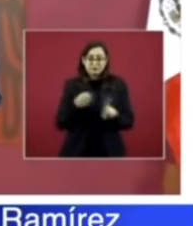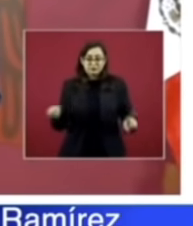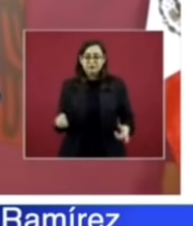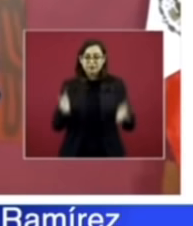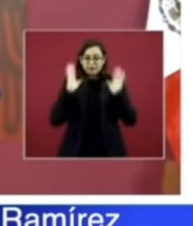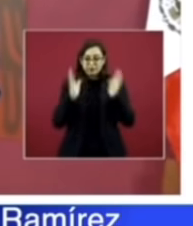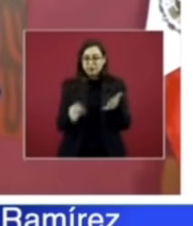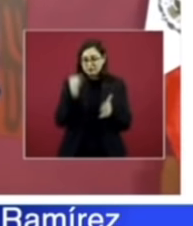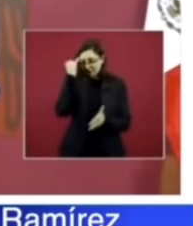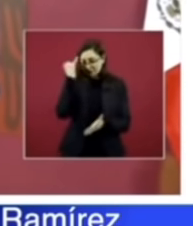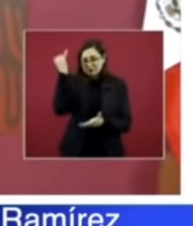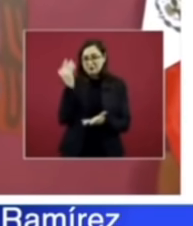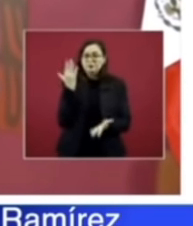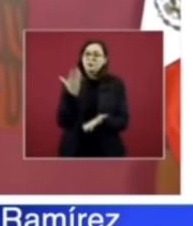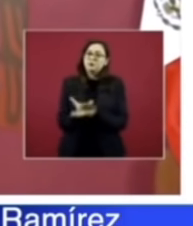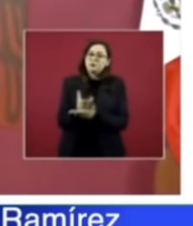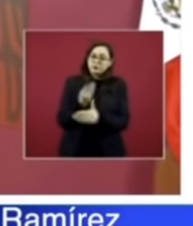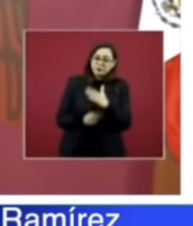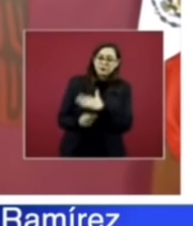que